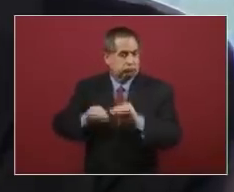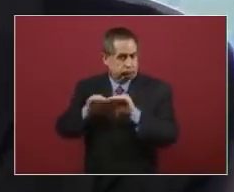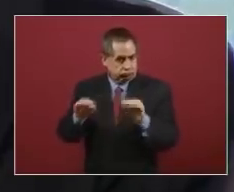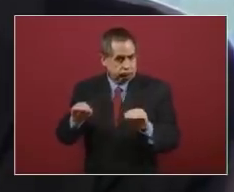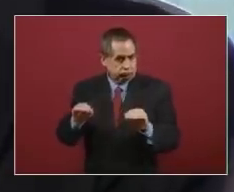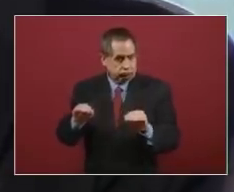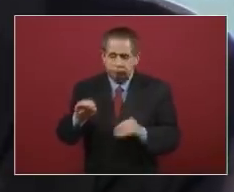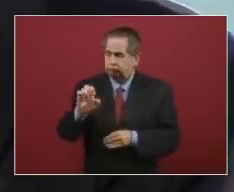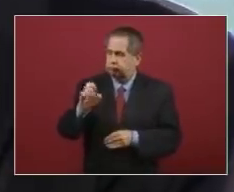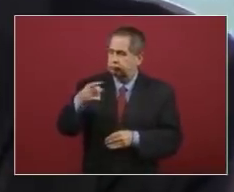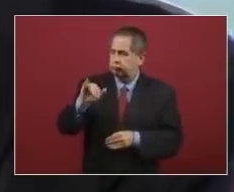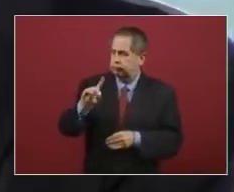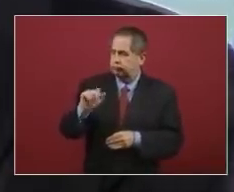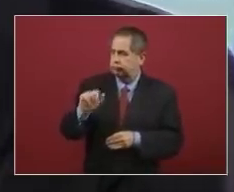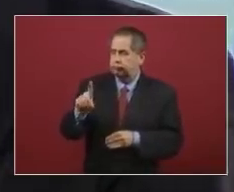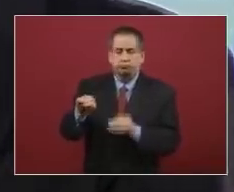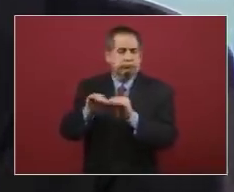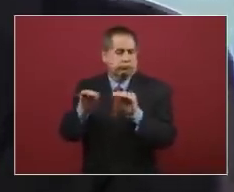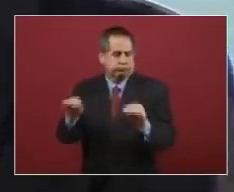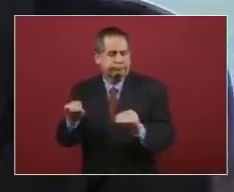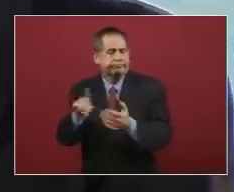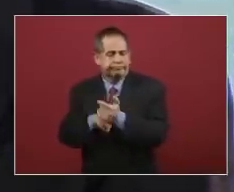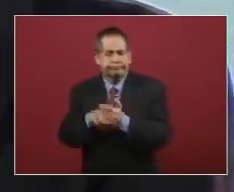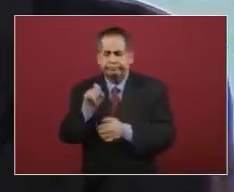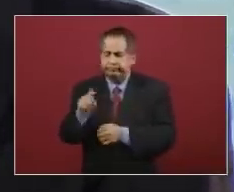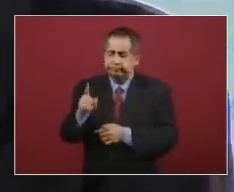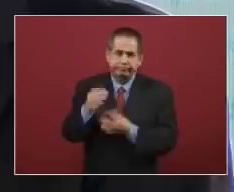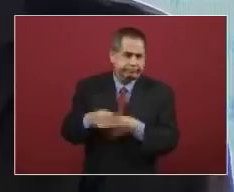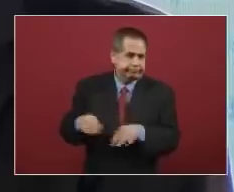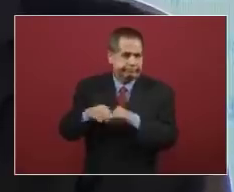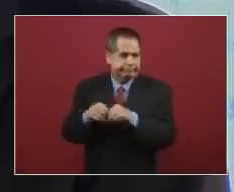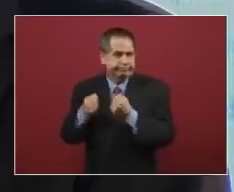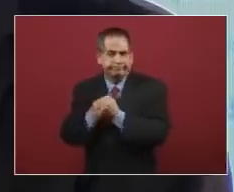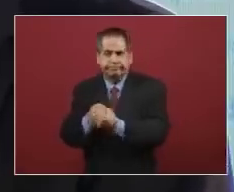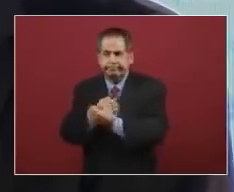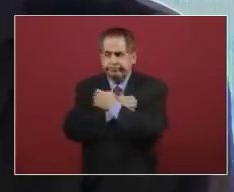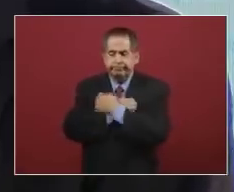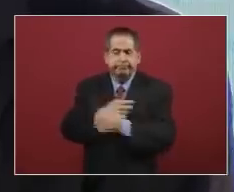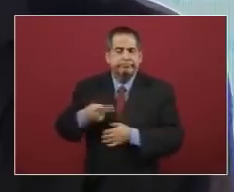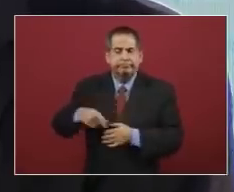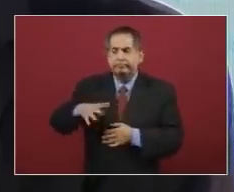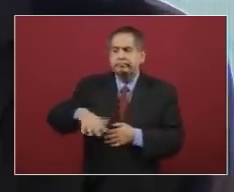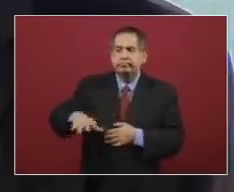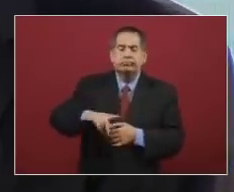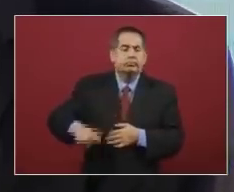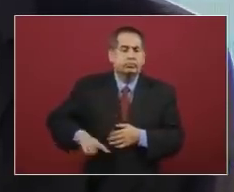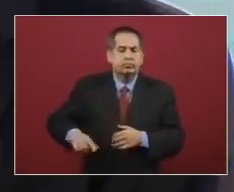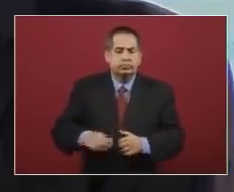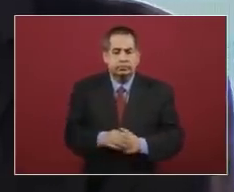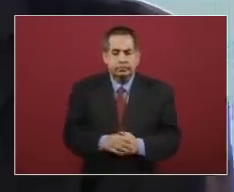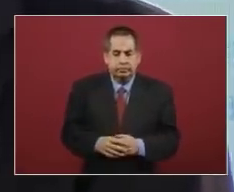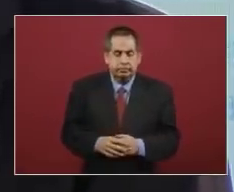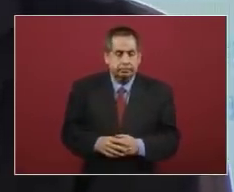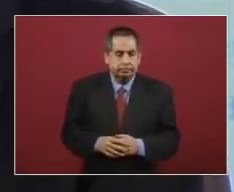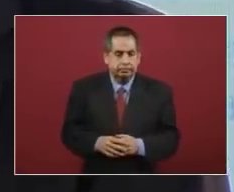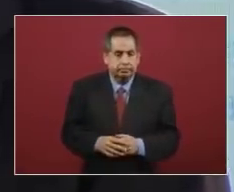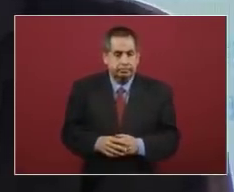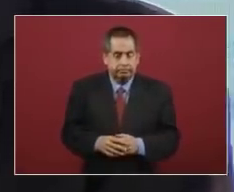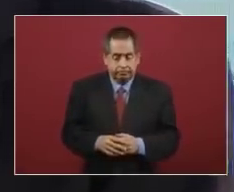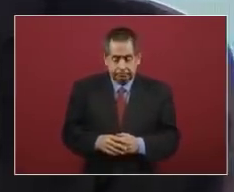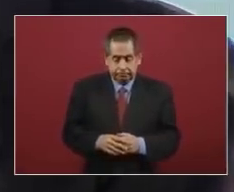se constituye como uno de los nuevos principios pilares de la educación pública. la